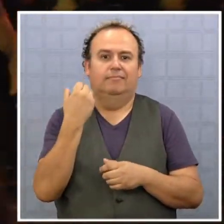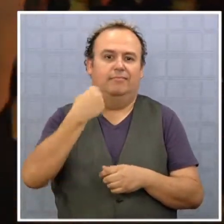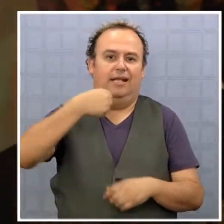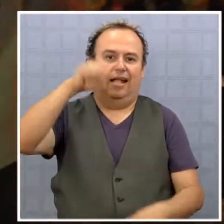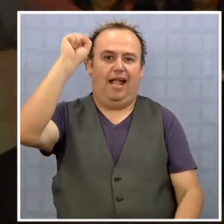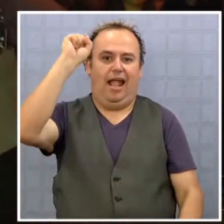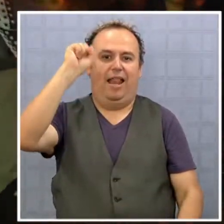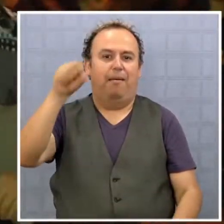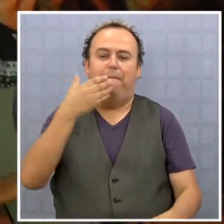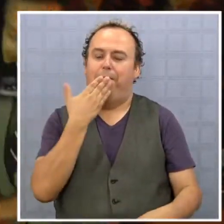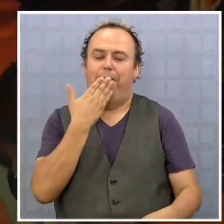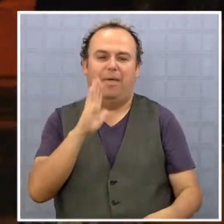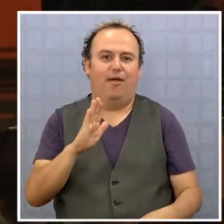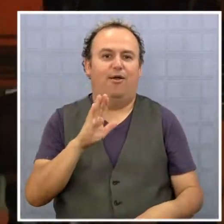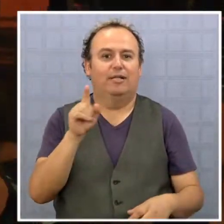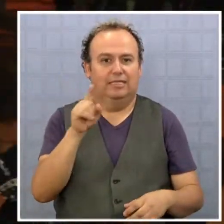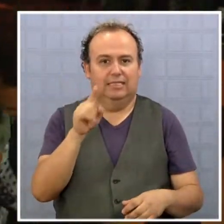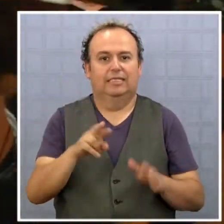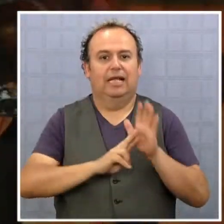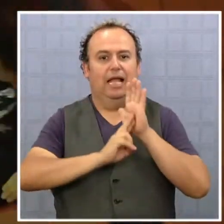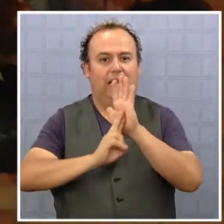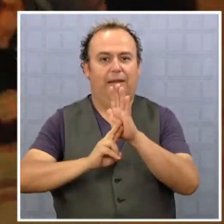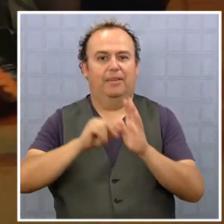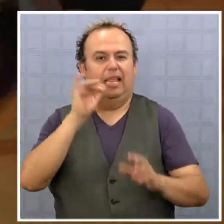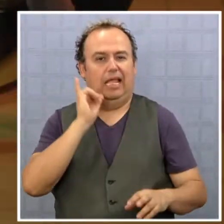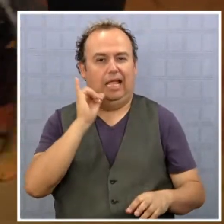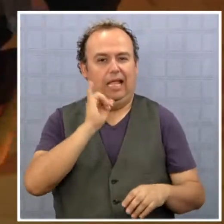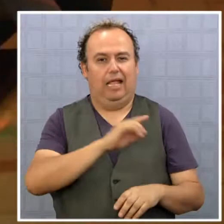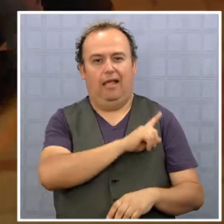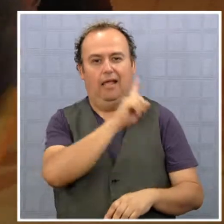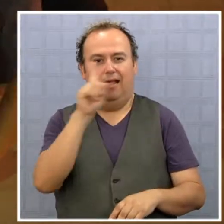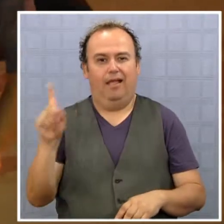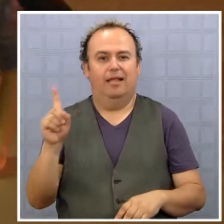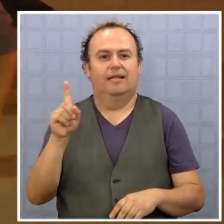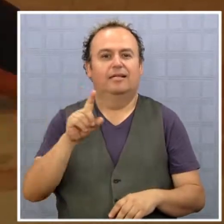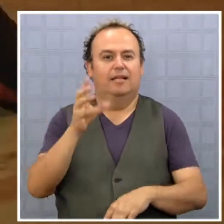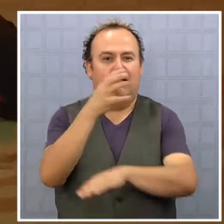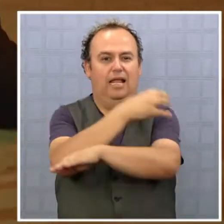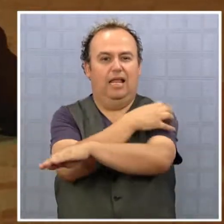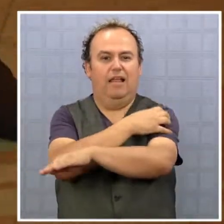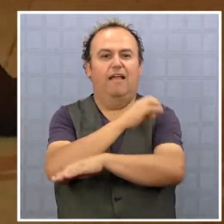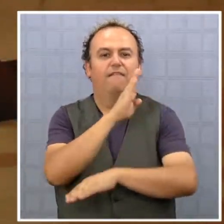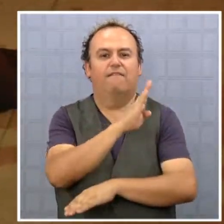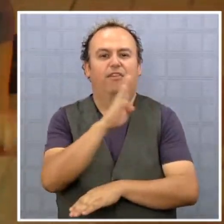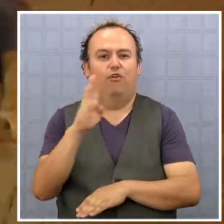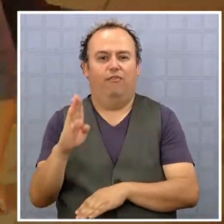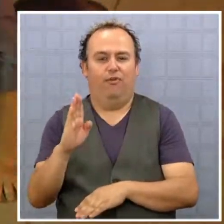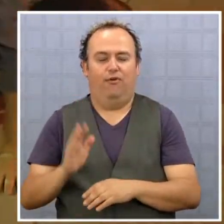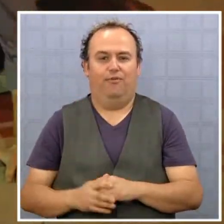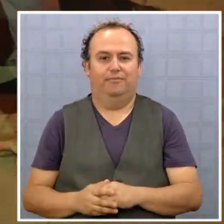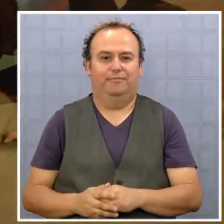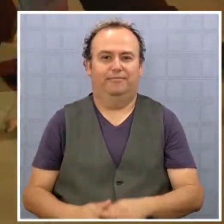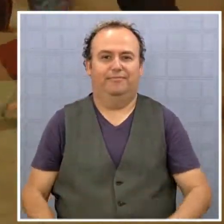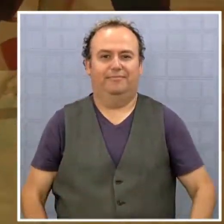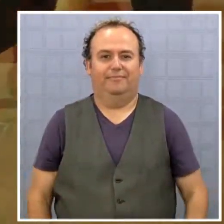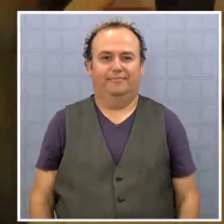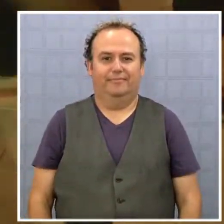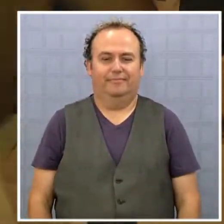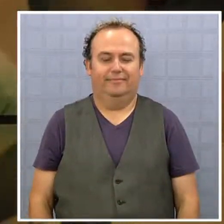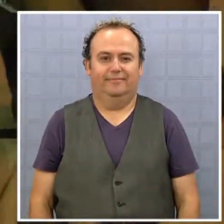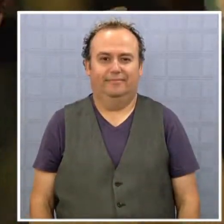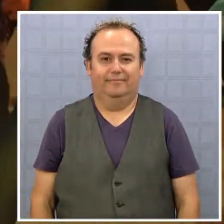resultaron ser los mejores y llevarán el nombre de Iquique hasta la región del Biobío.